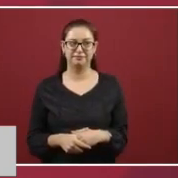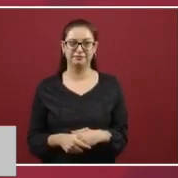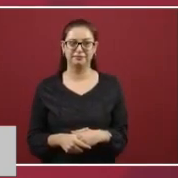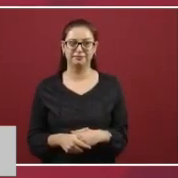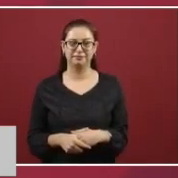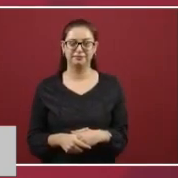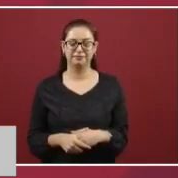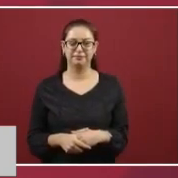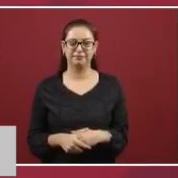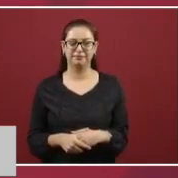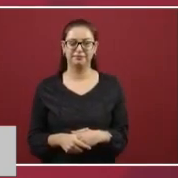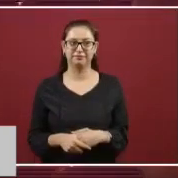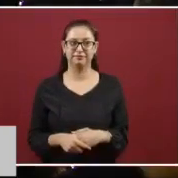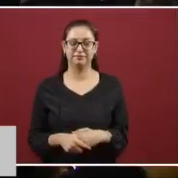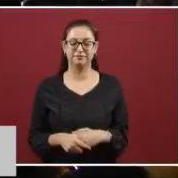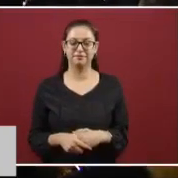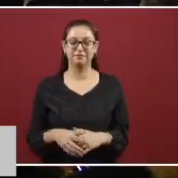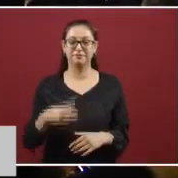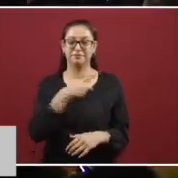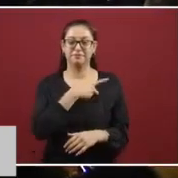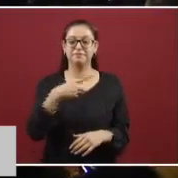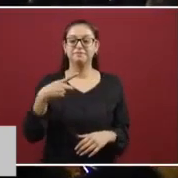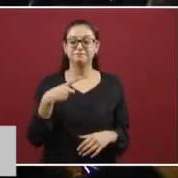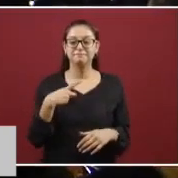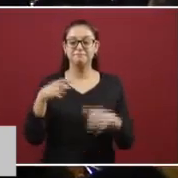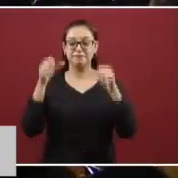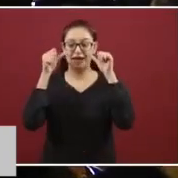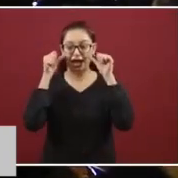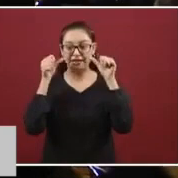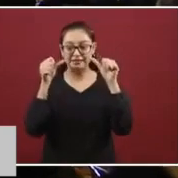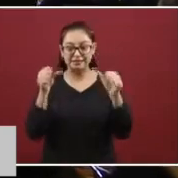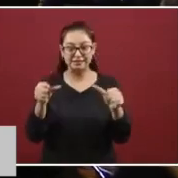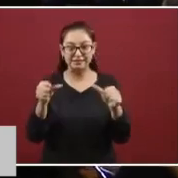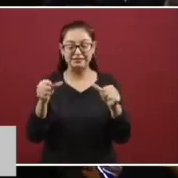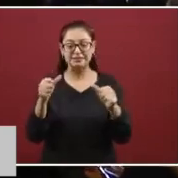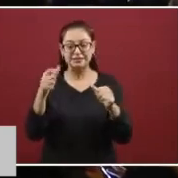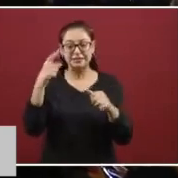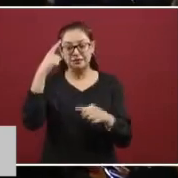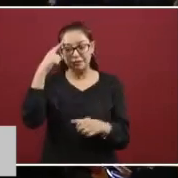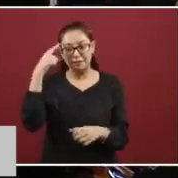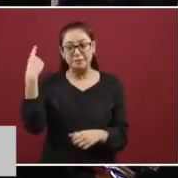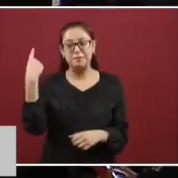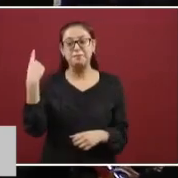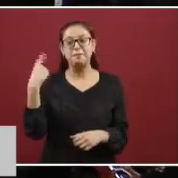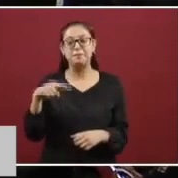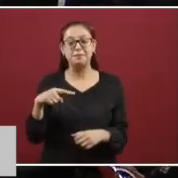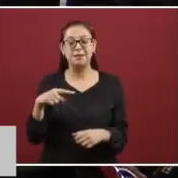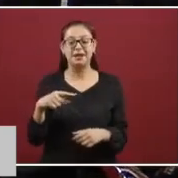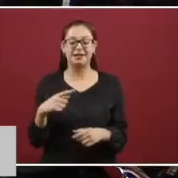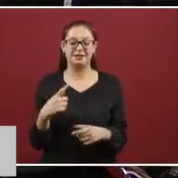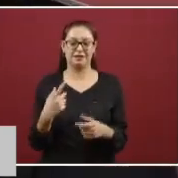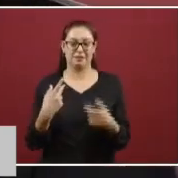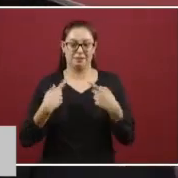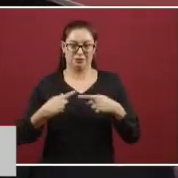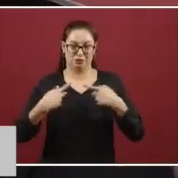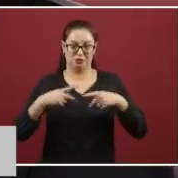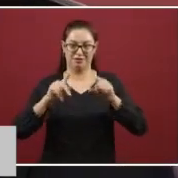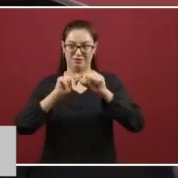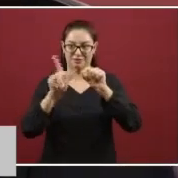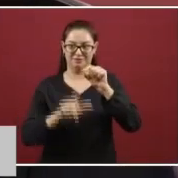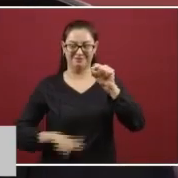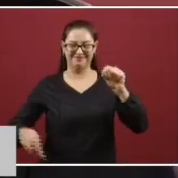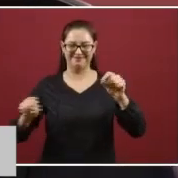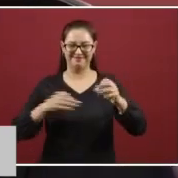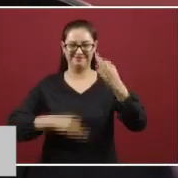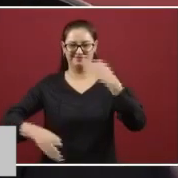cabo. Una parte de cultura está en Tlaxcala, una parte de turismo en Chetumal, la Secretaría de Energía en Villahermosa, Pemex a Ciudad del Carmen.